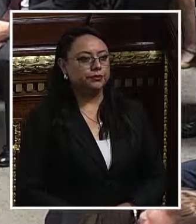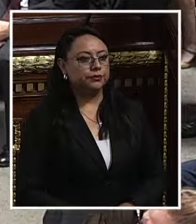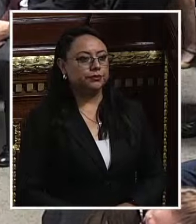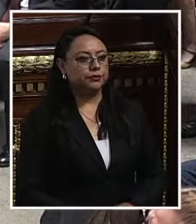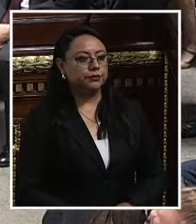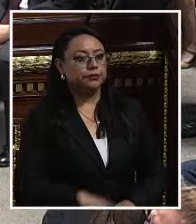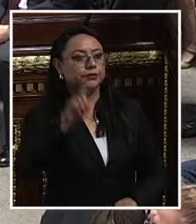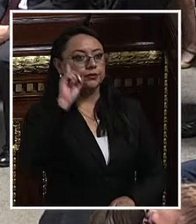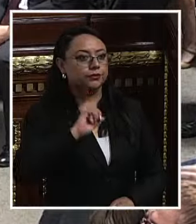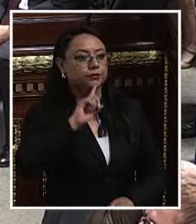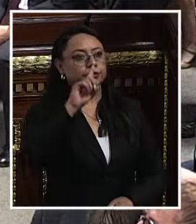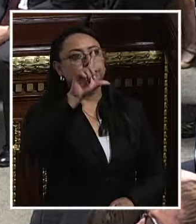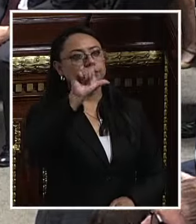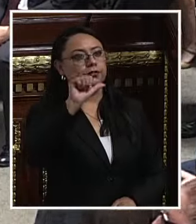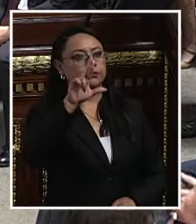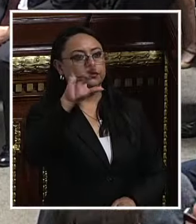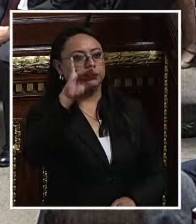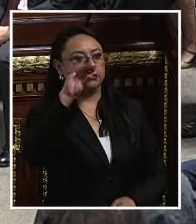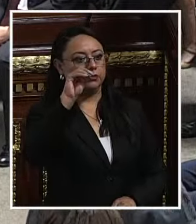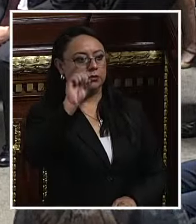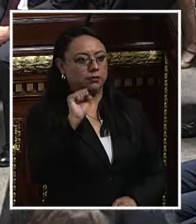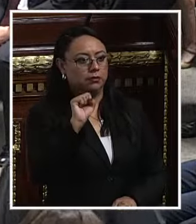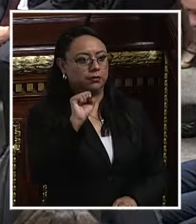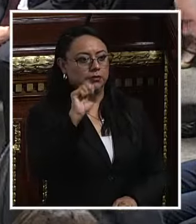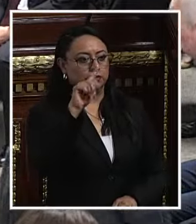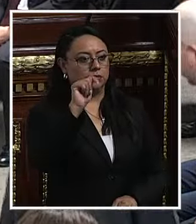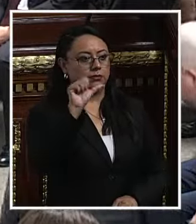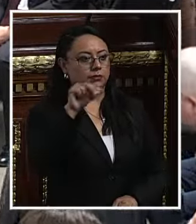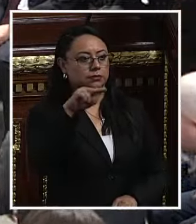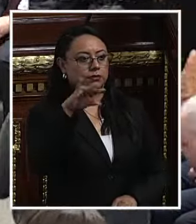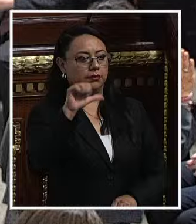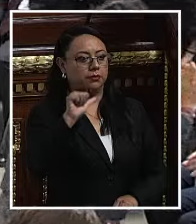Larios Pérez Tania Nanet.